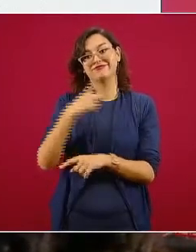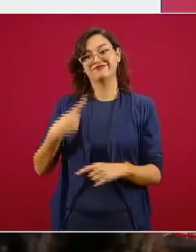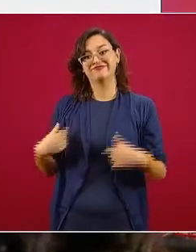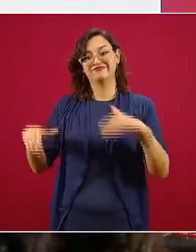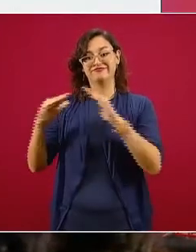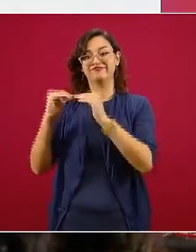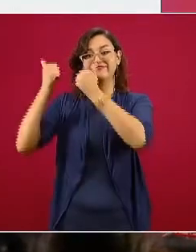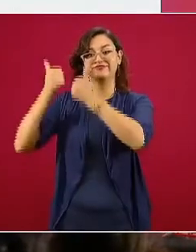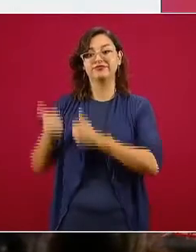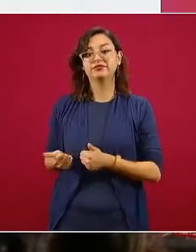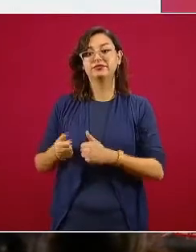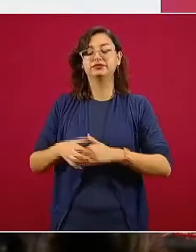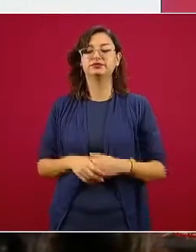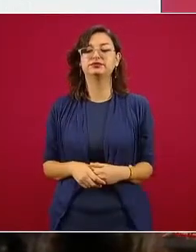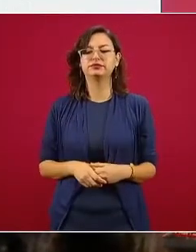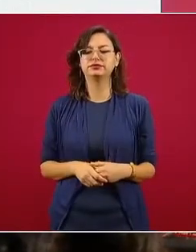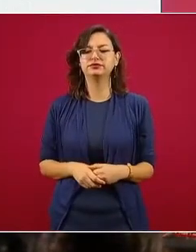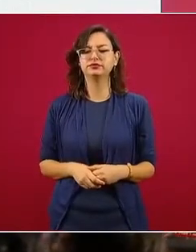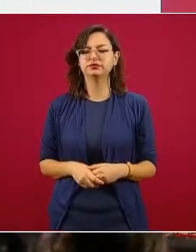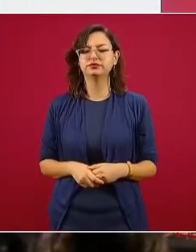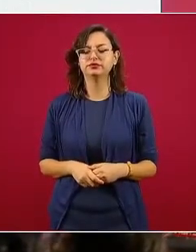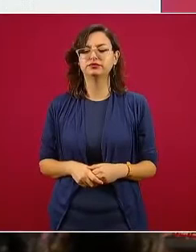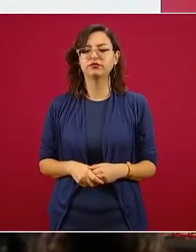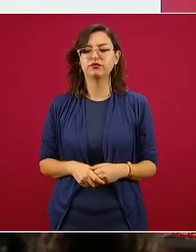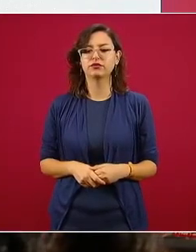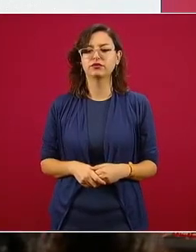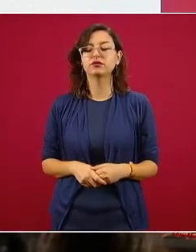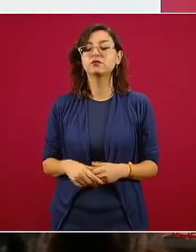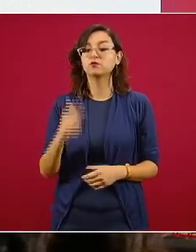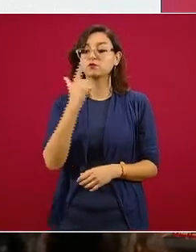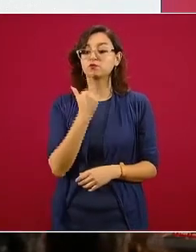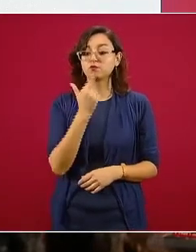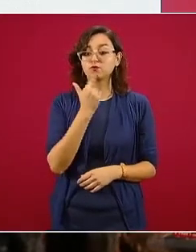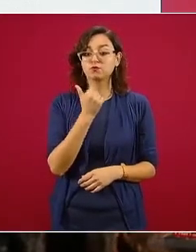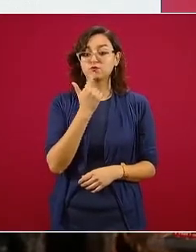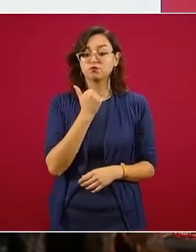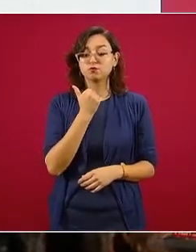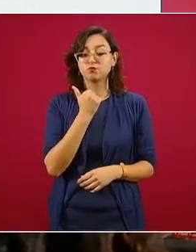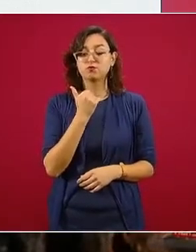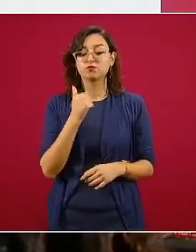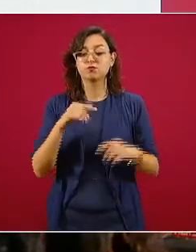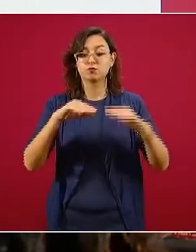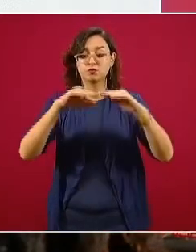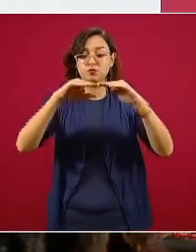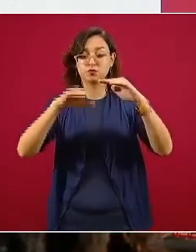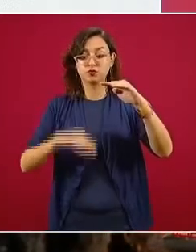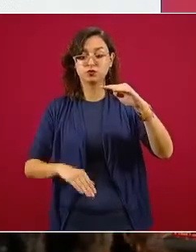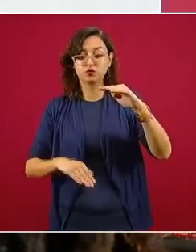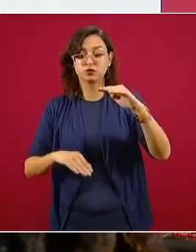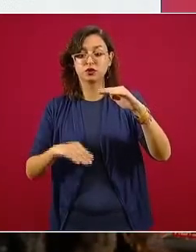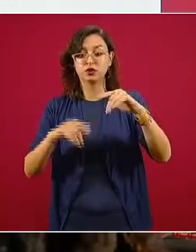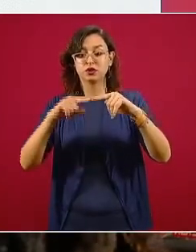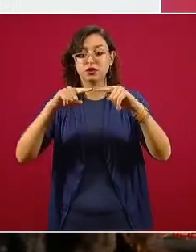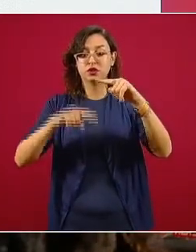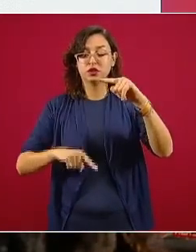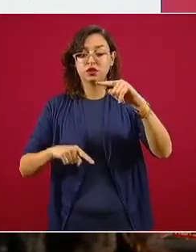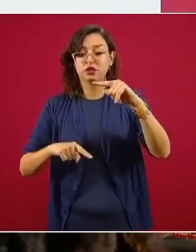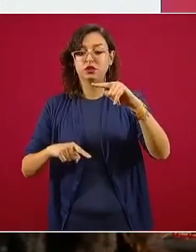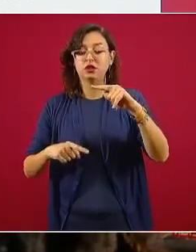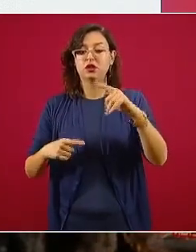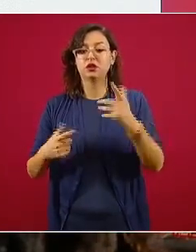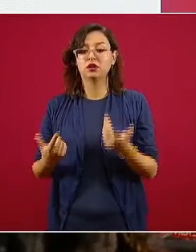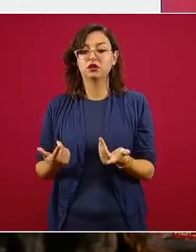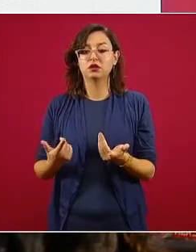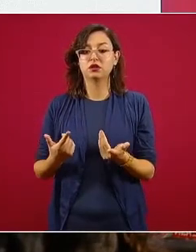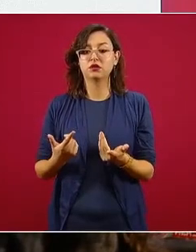manera de interpretarlo es de donde está la curva roja hacia abajo, es decir, la cantidad de casos que proyecta la